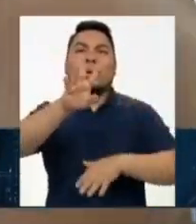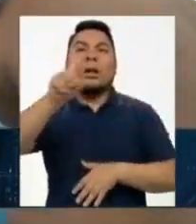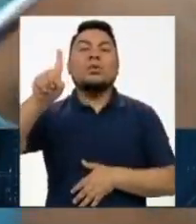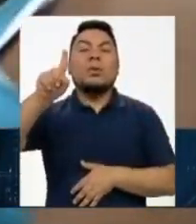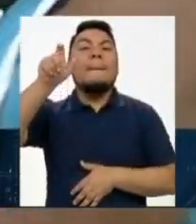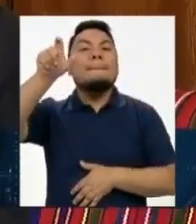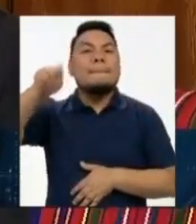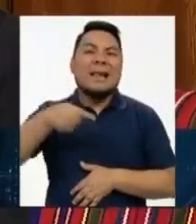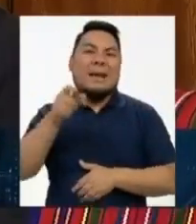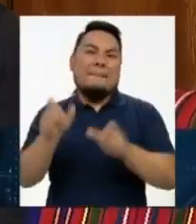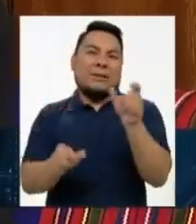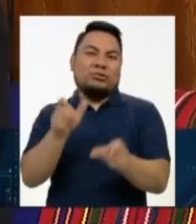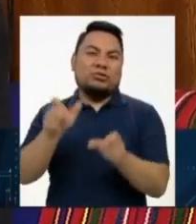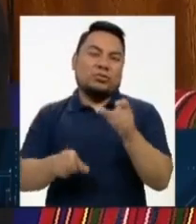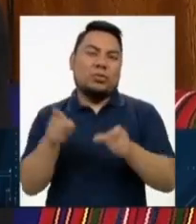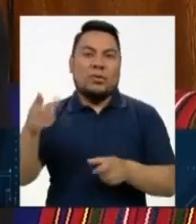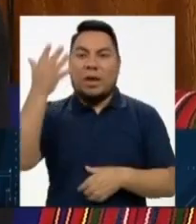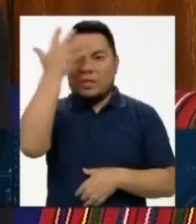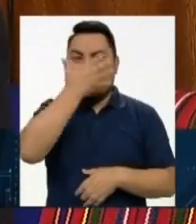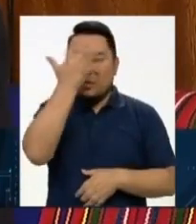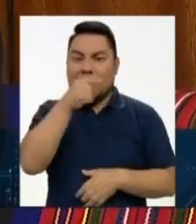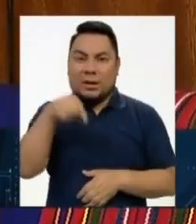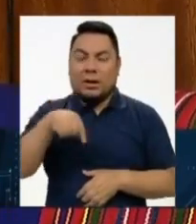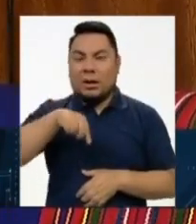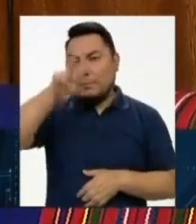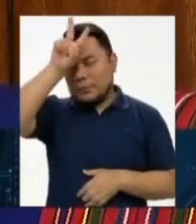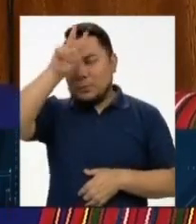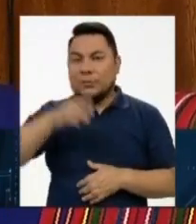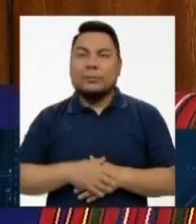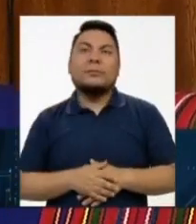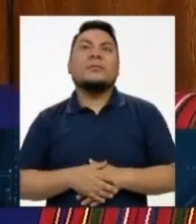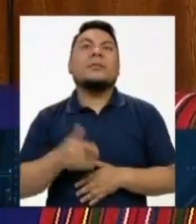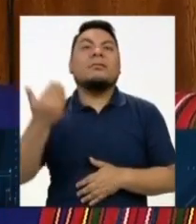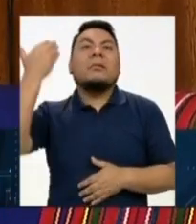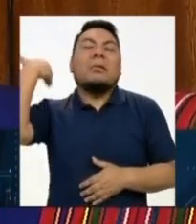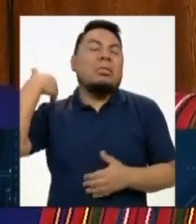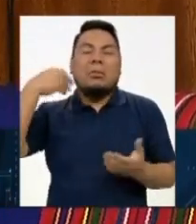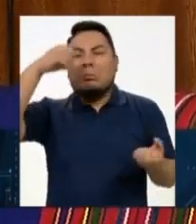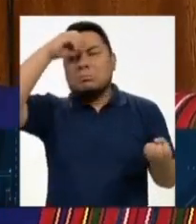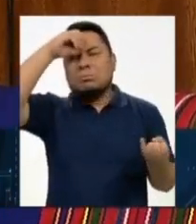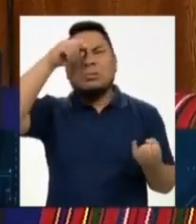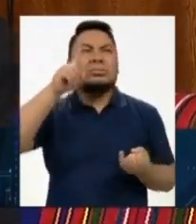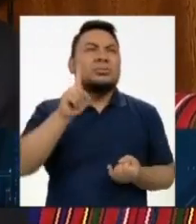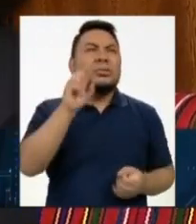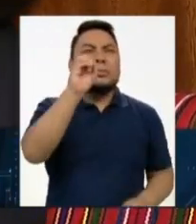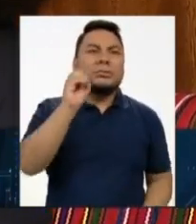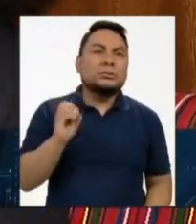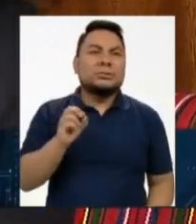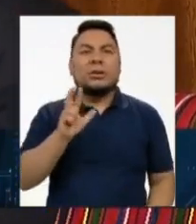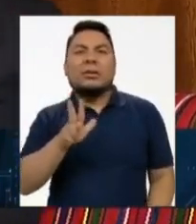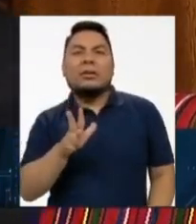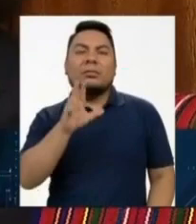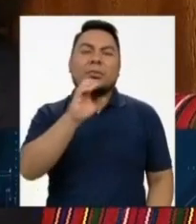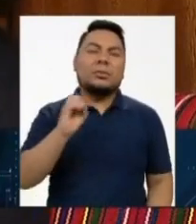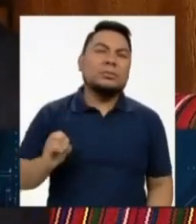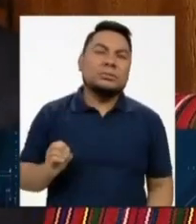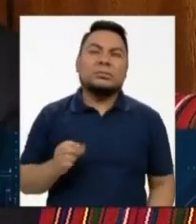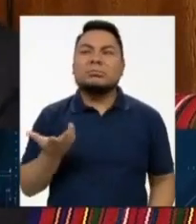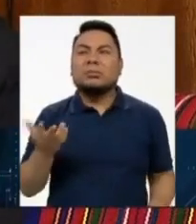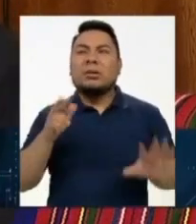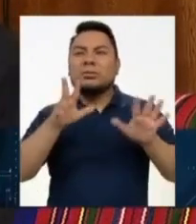de población a preparar no teníamos idea se calculaba que podría ser el 1% 3% el